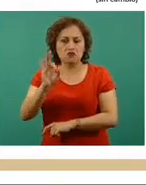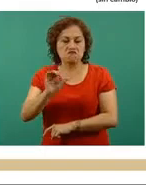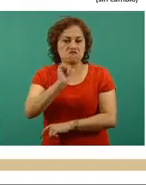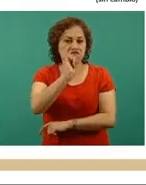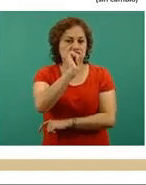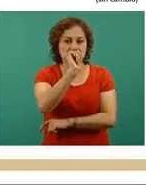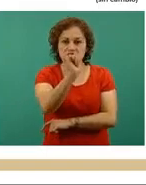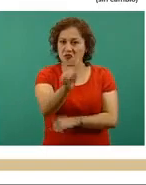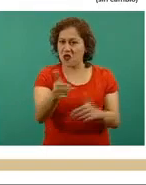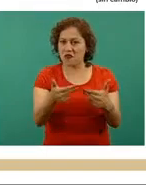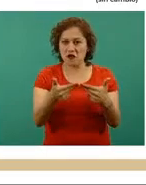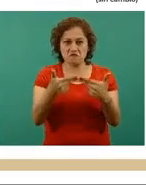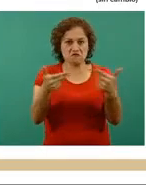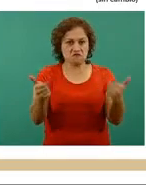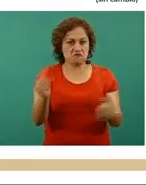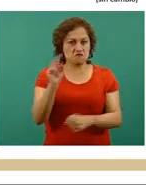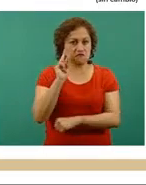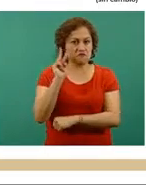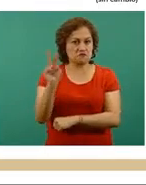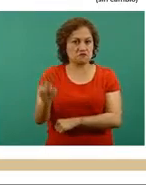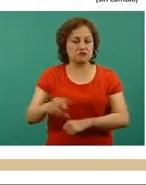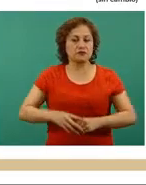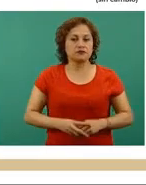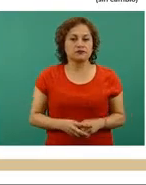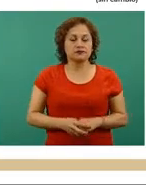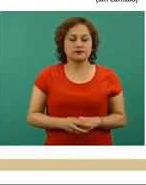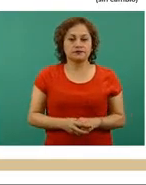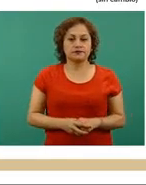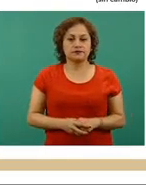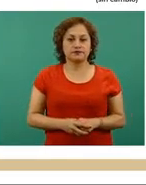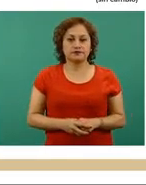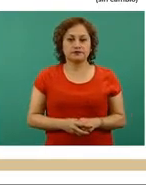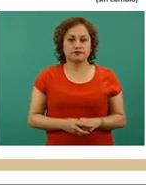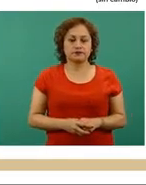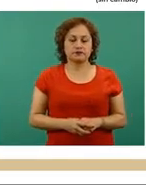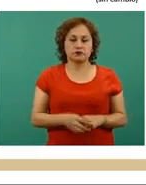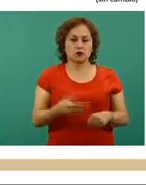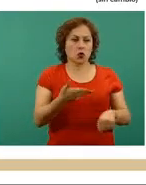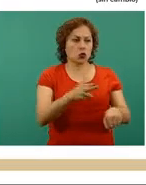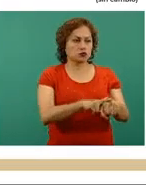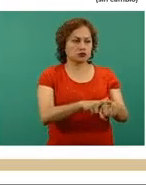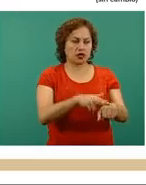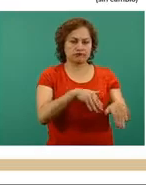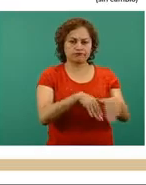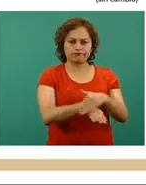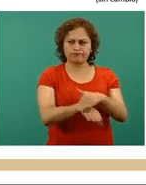reportado respecto a la hospitalización establecida.